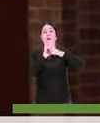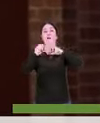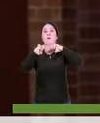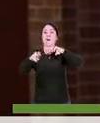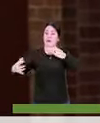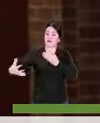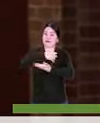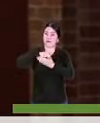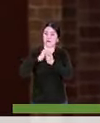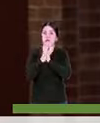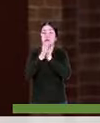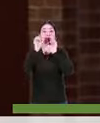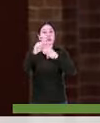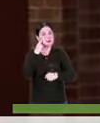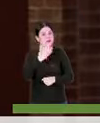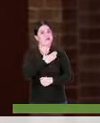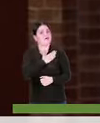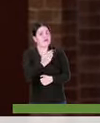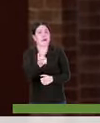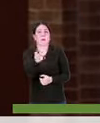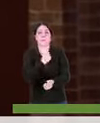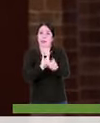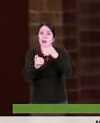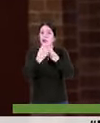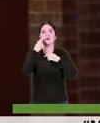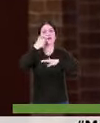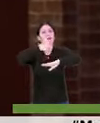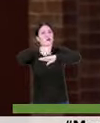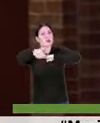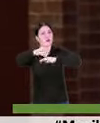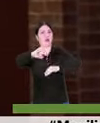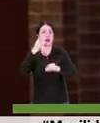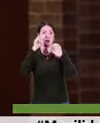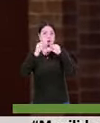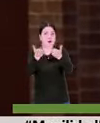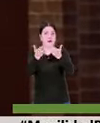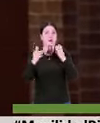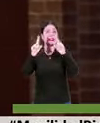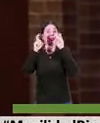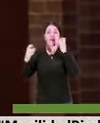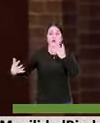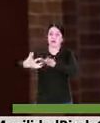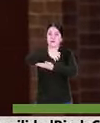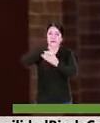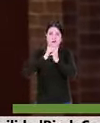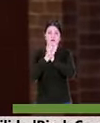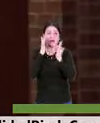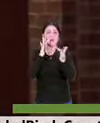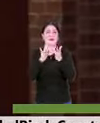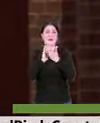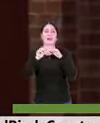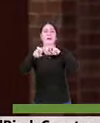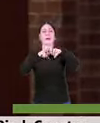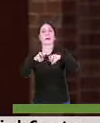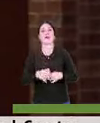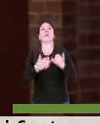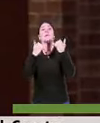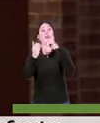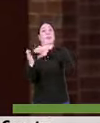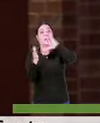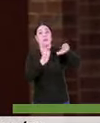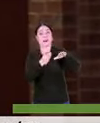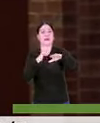cuentas, dejarnos sus inquietudes o sus solicitudes sobre la rendición de cuentas del sector movilidad. Vamos